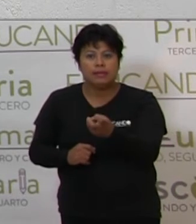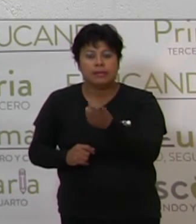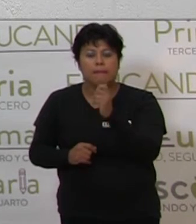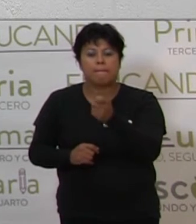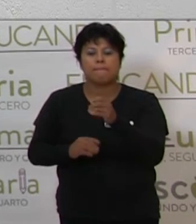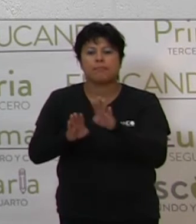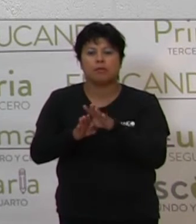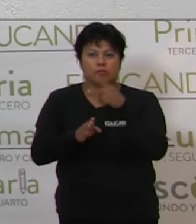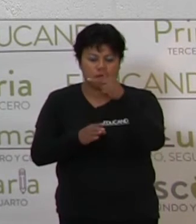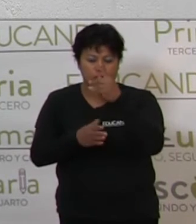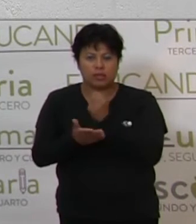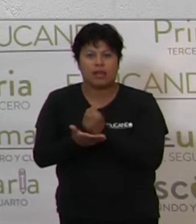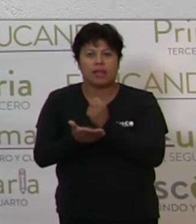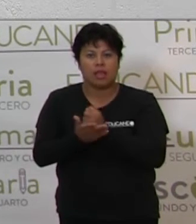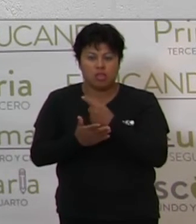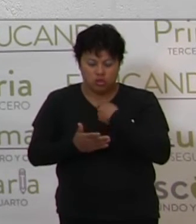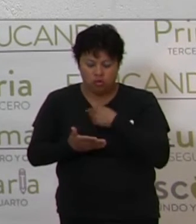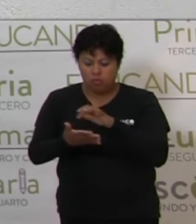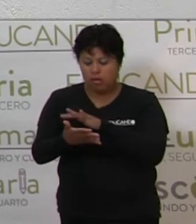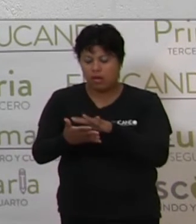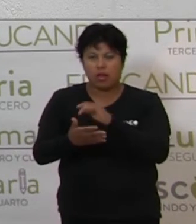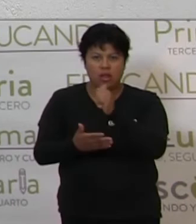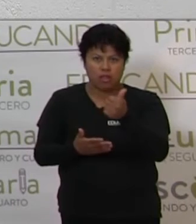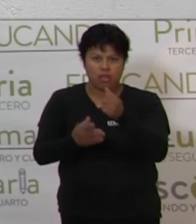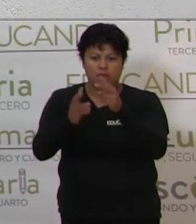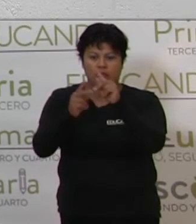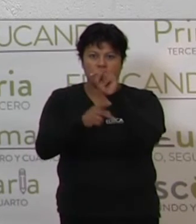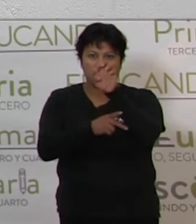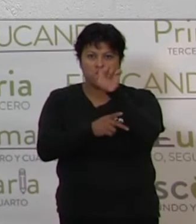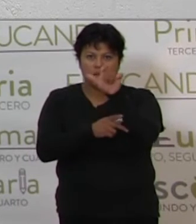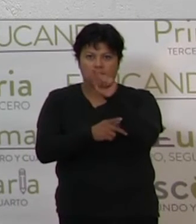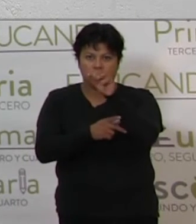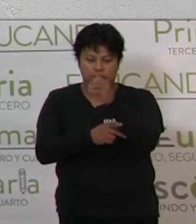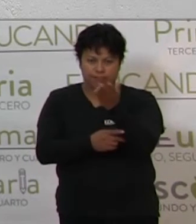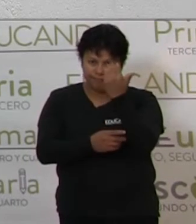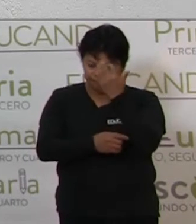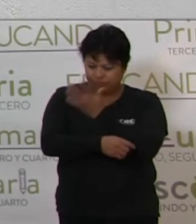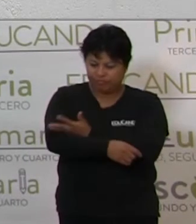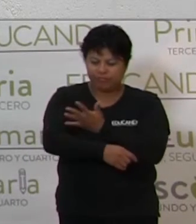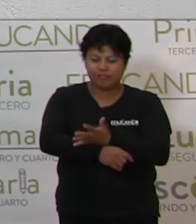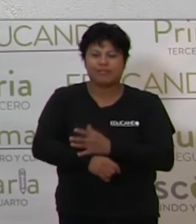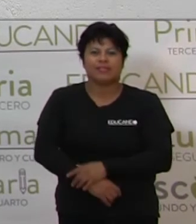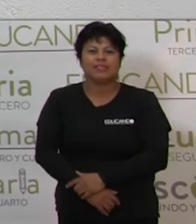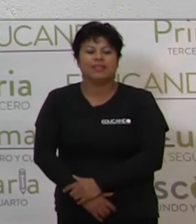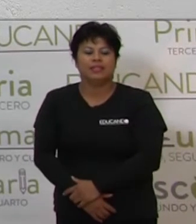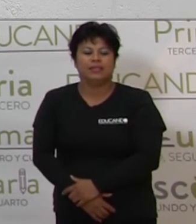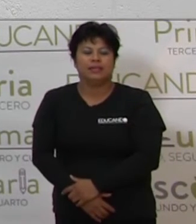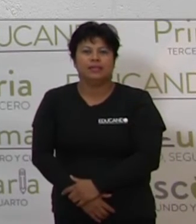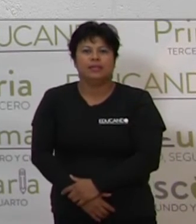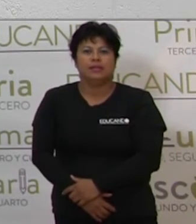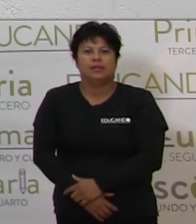Y esa es una de sus tareas mientras yo leo el siguiente texto. Acompáñenme.